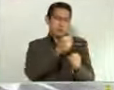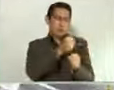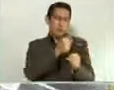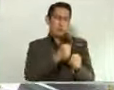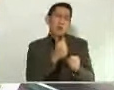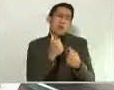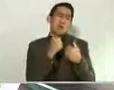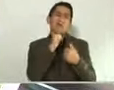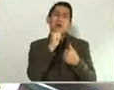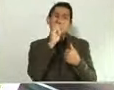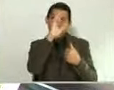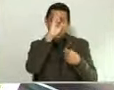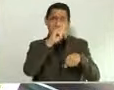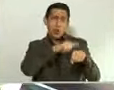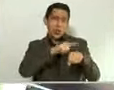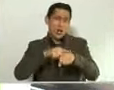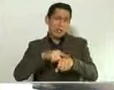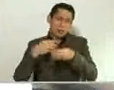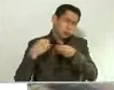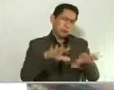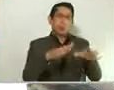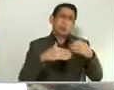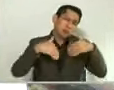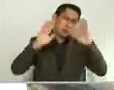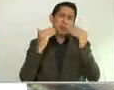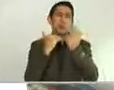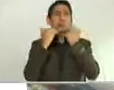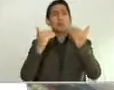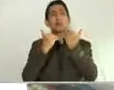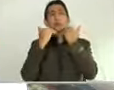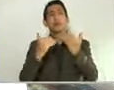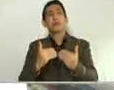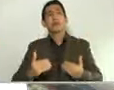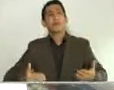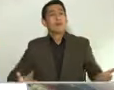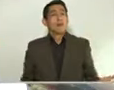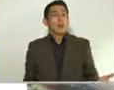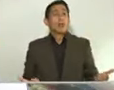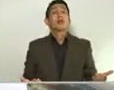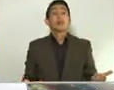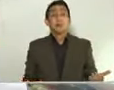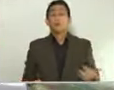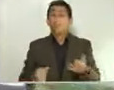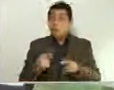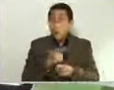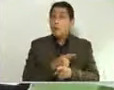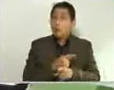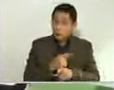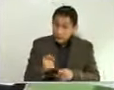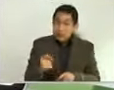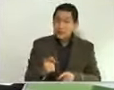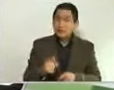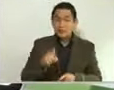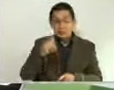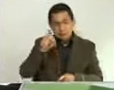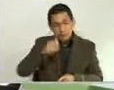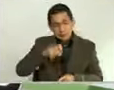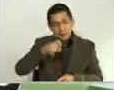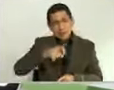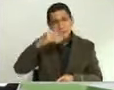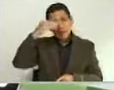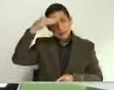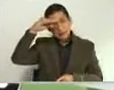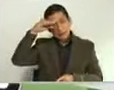sector, ahora las cámaras detectan la cara de la persona, vamos al lugar y tiene que limpiarte y baldearte tu